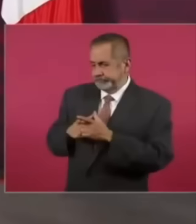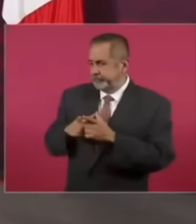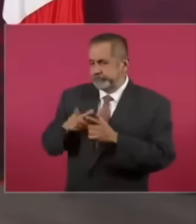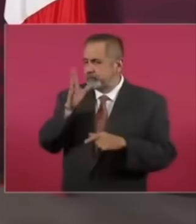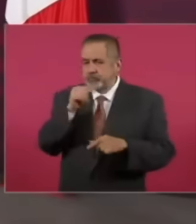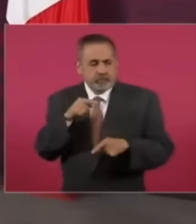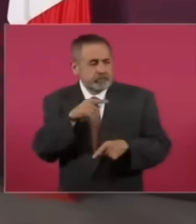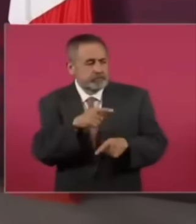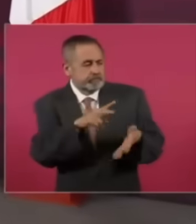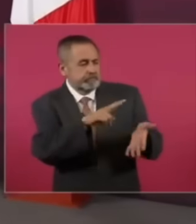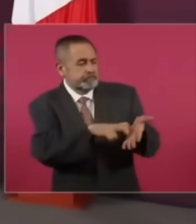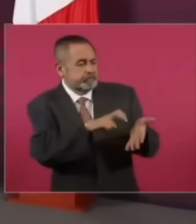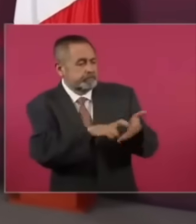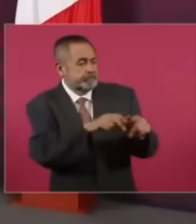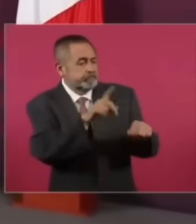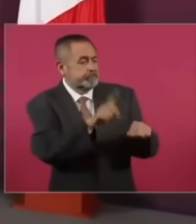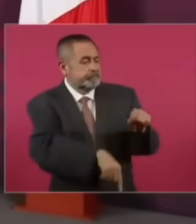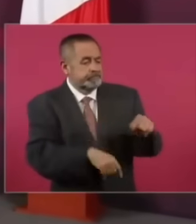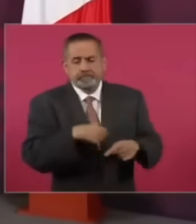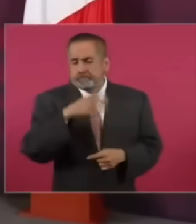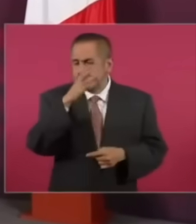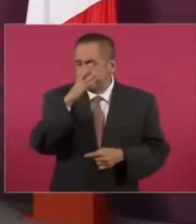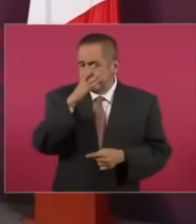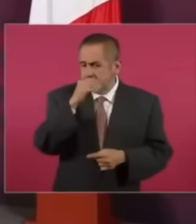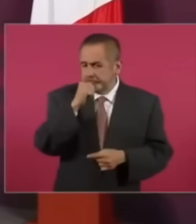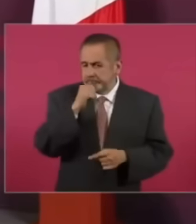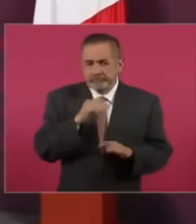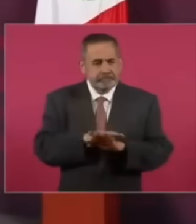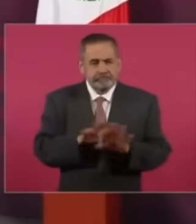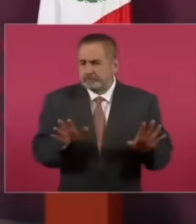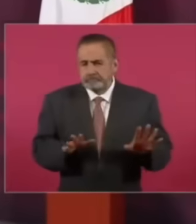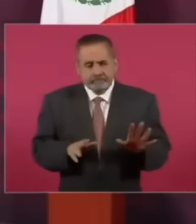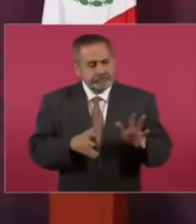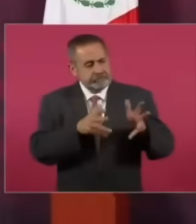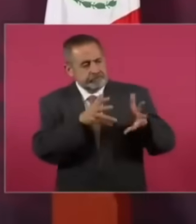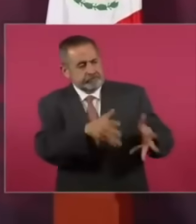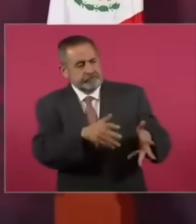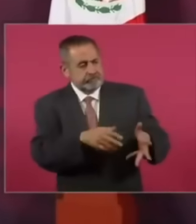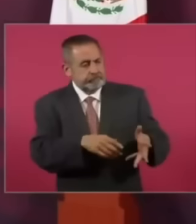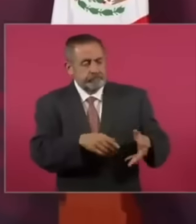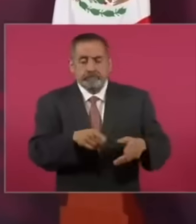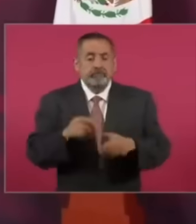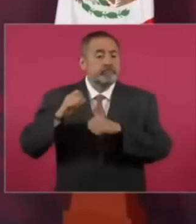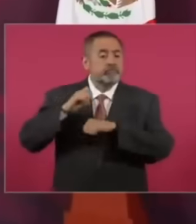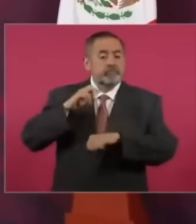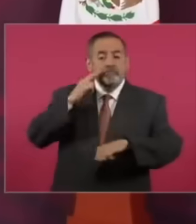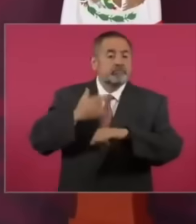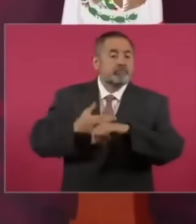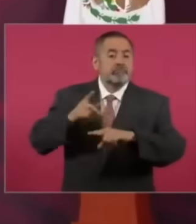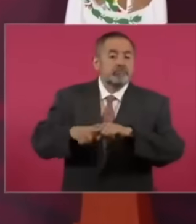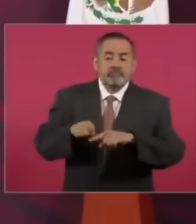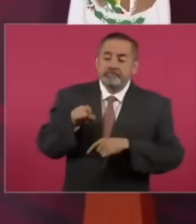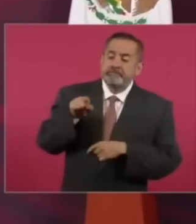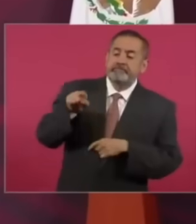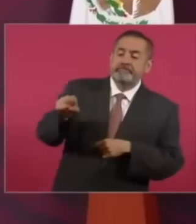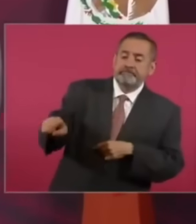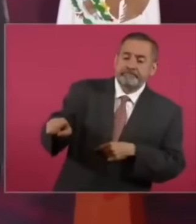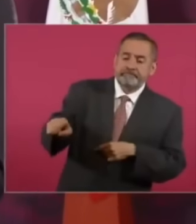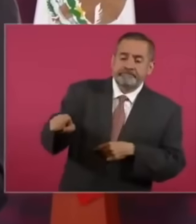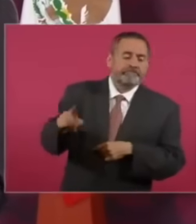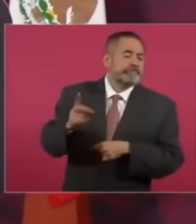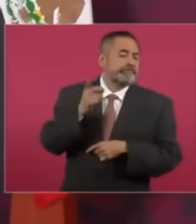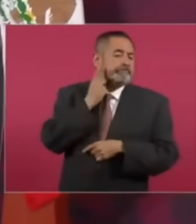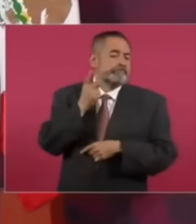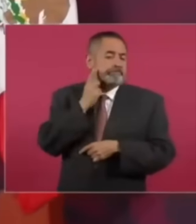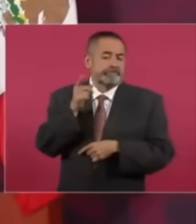puede hacer ninguna modificación porque se trata de otro poder se trata